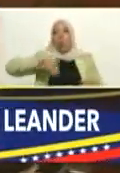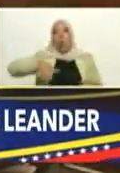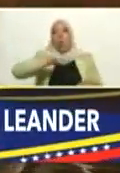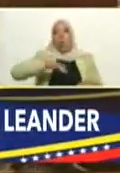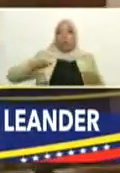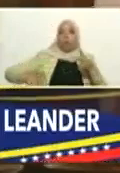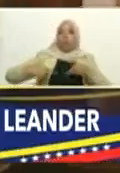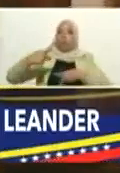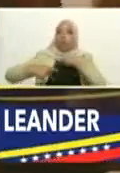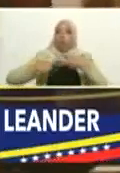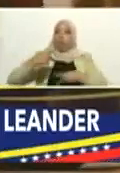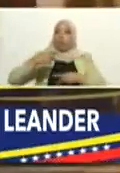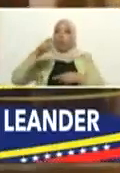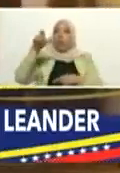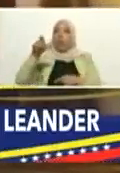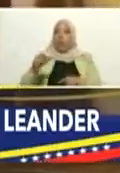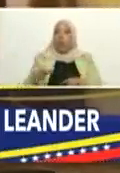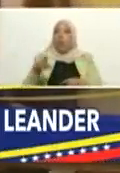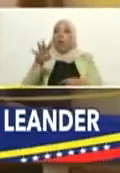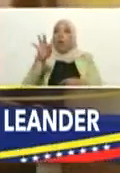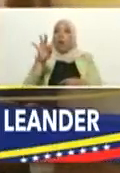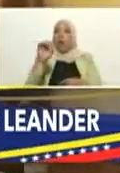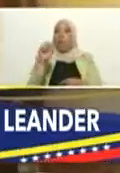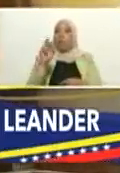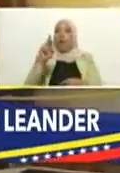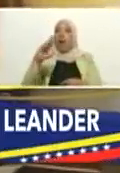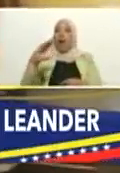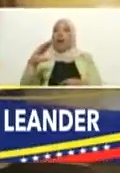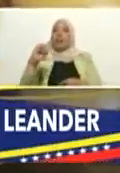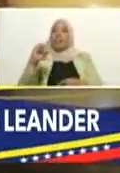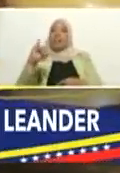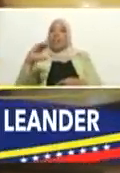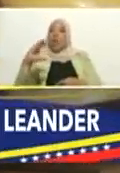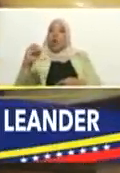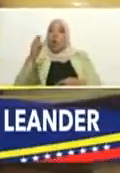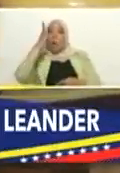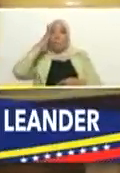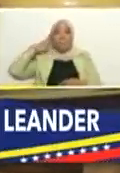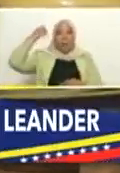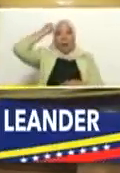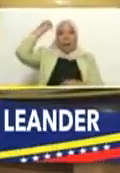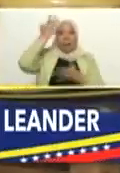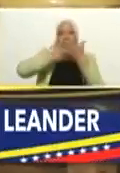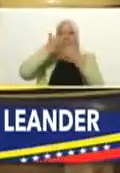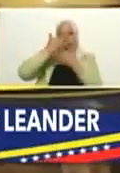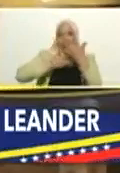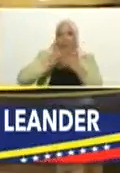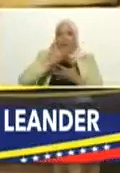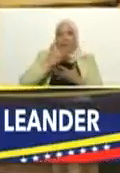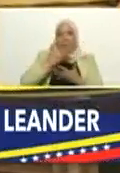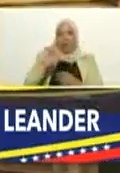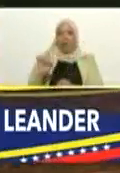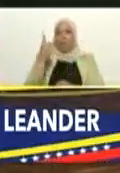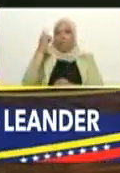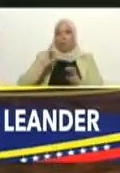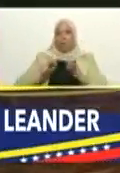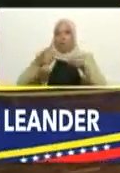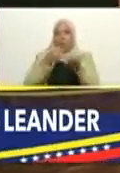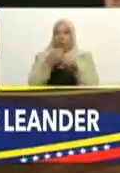precursor Sebastián Francisco de Miranda, que además de ser la primera